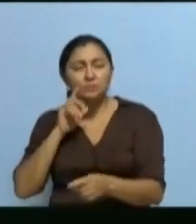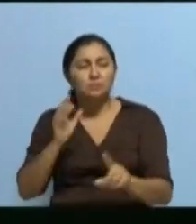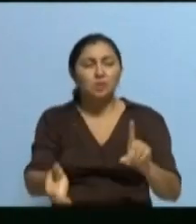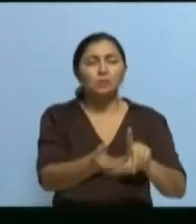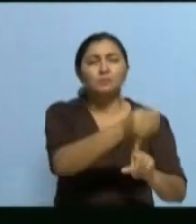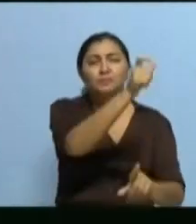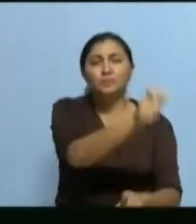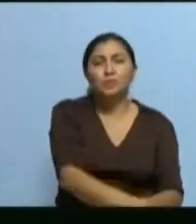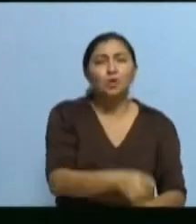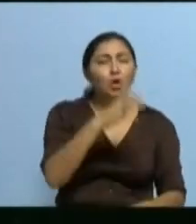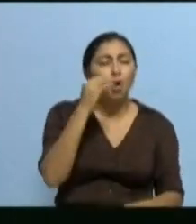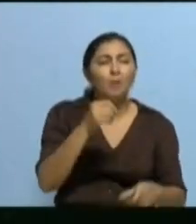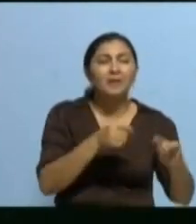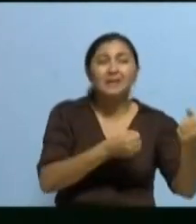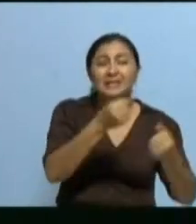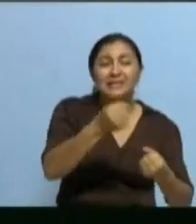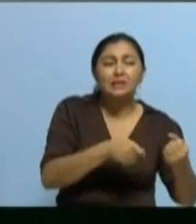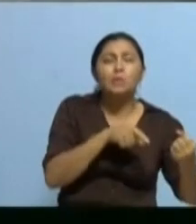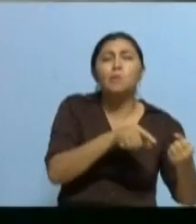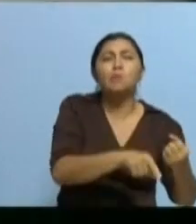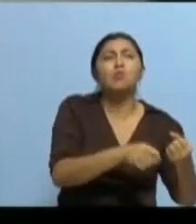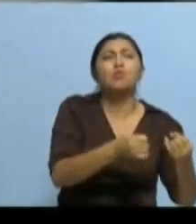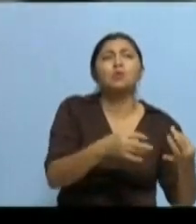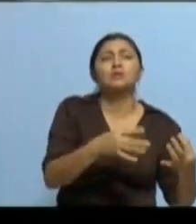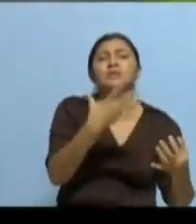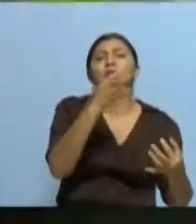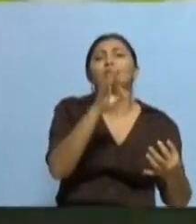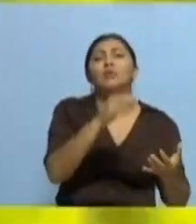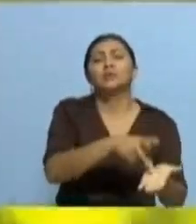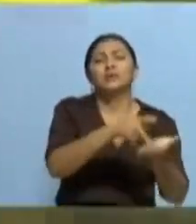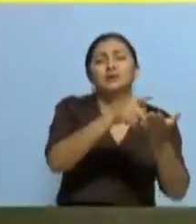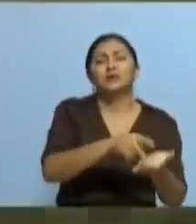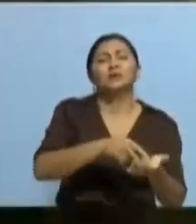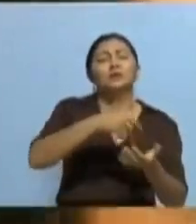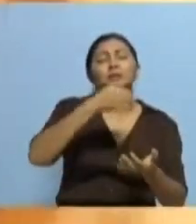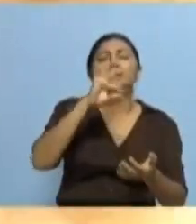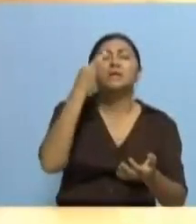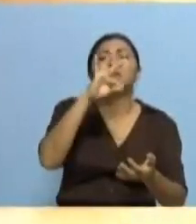cual llevaba en un vehículo particular 50 kilos de marihuana.